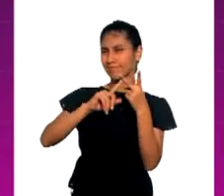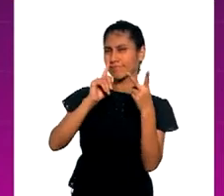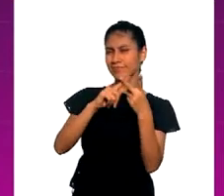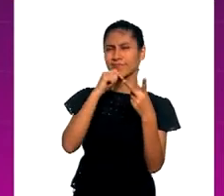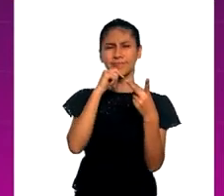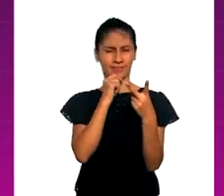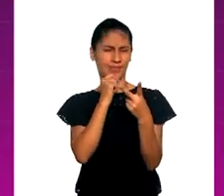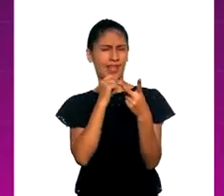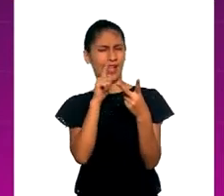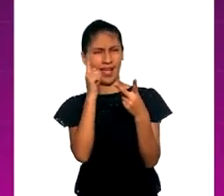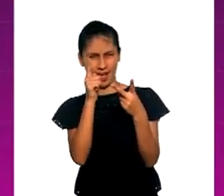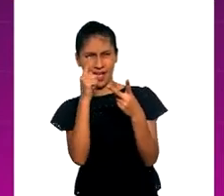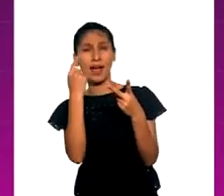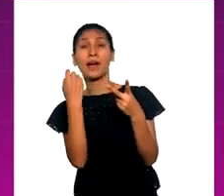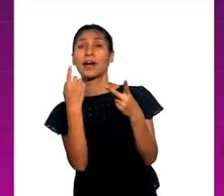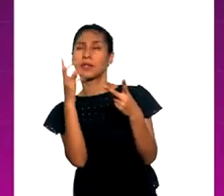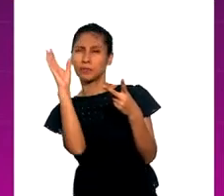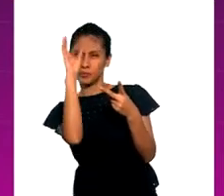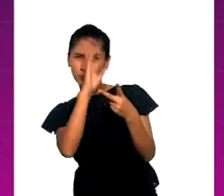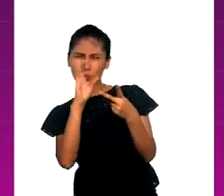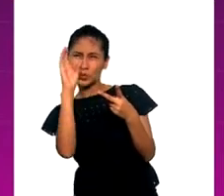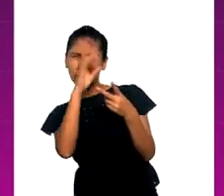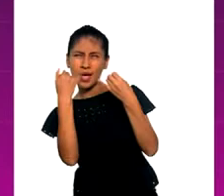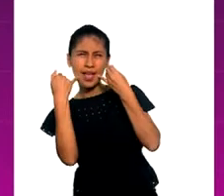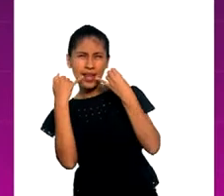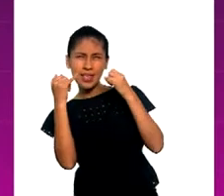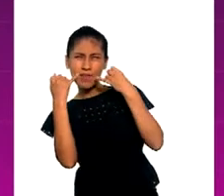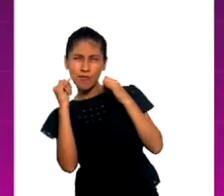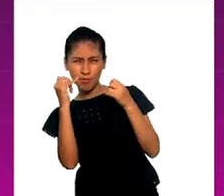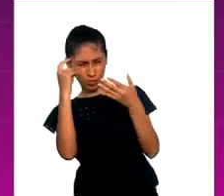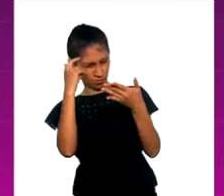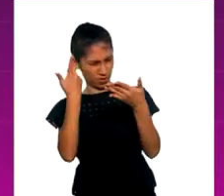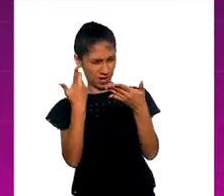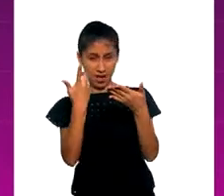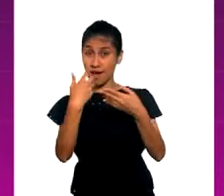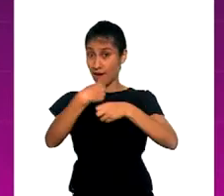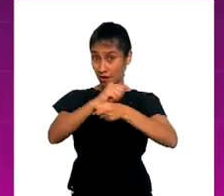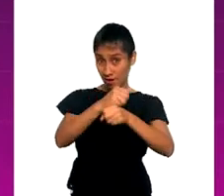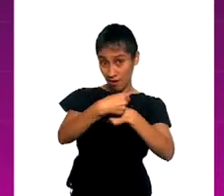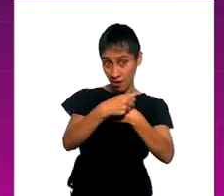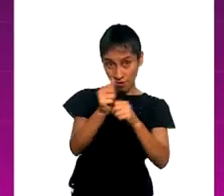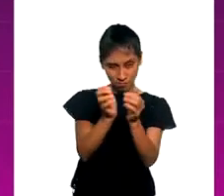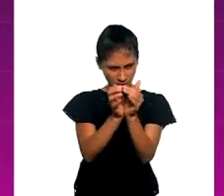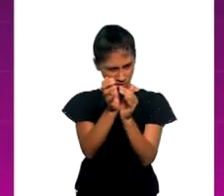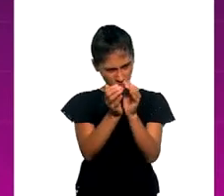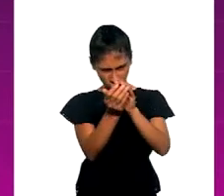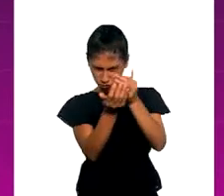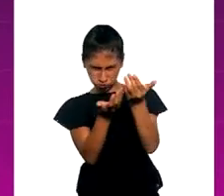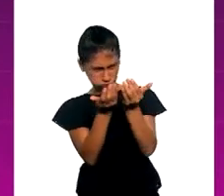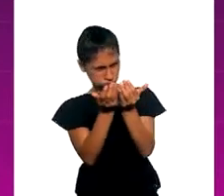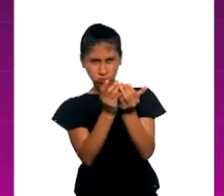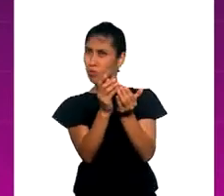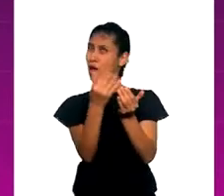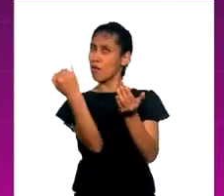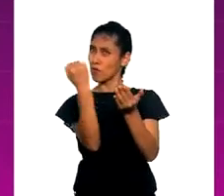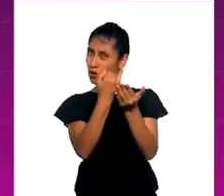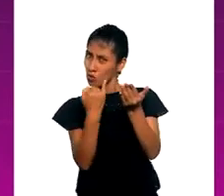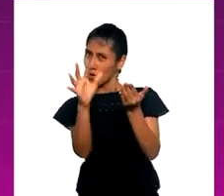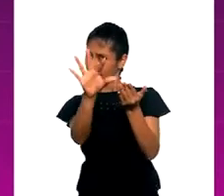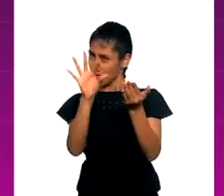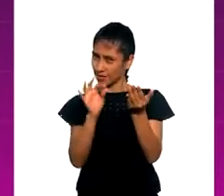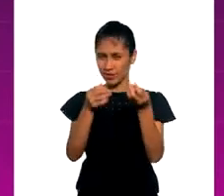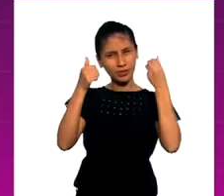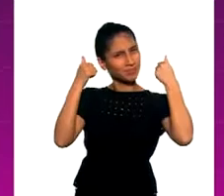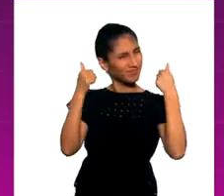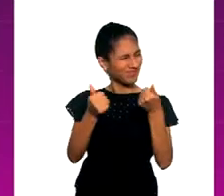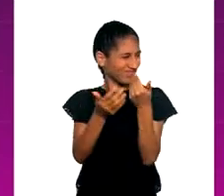buscar información o un instructivo para armar una bendecida eso